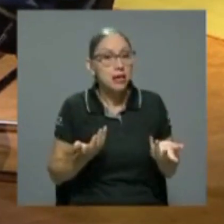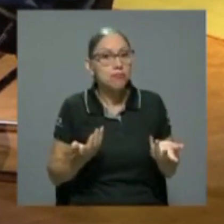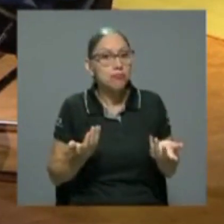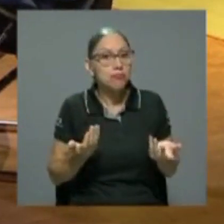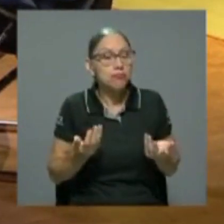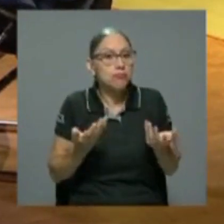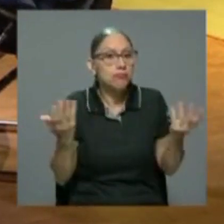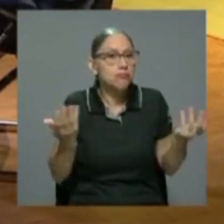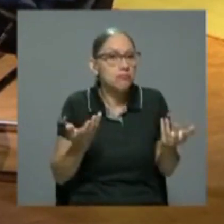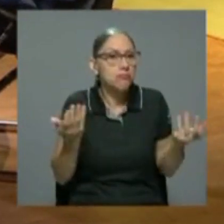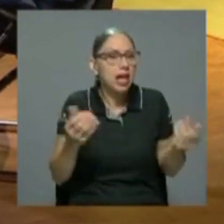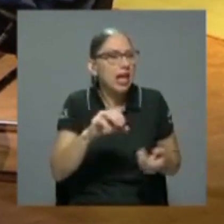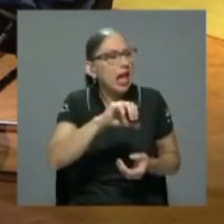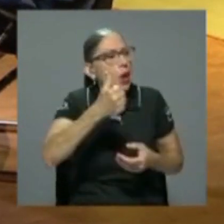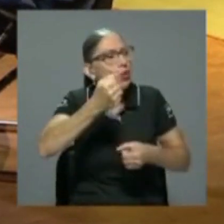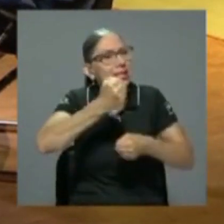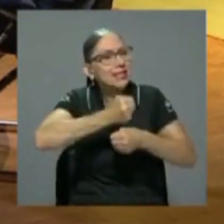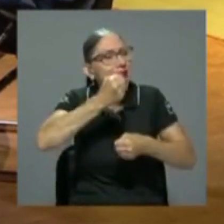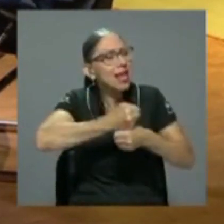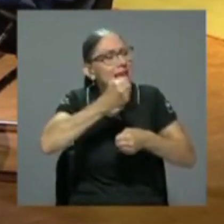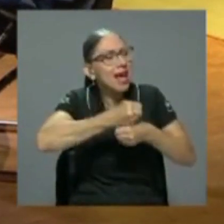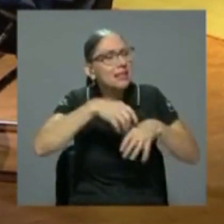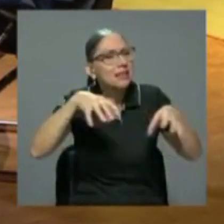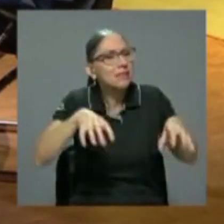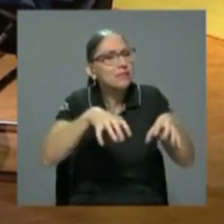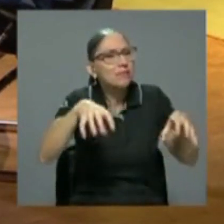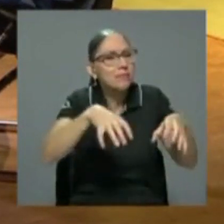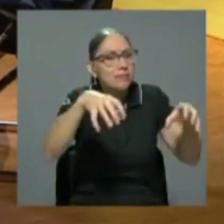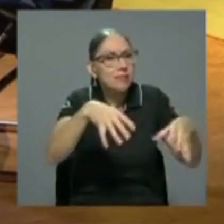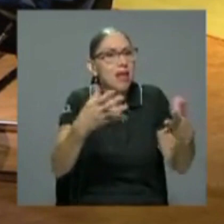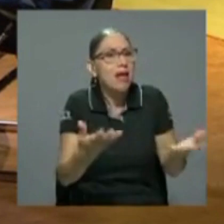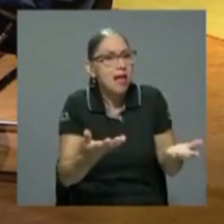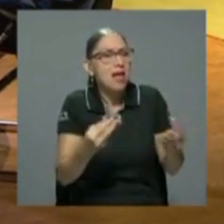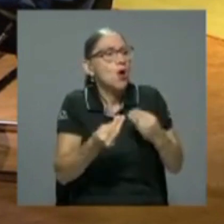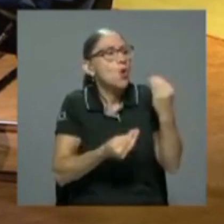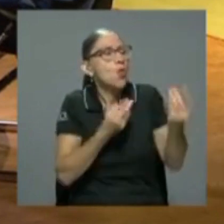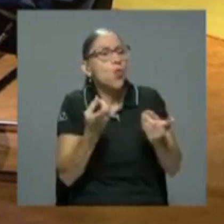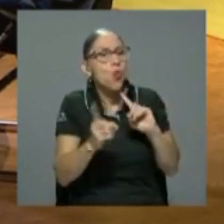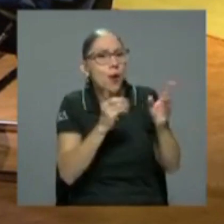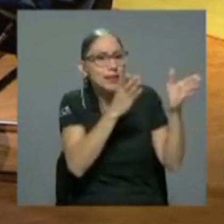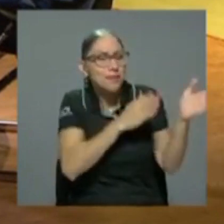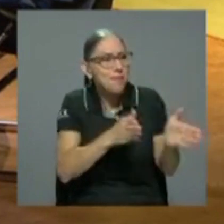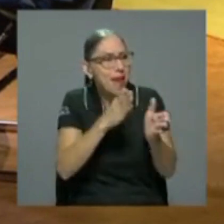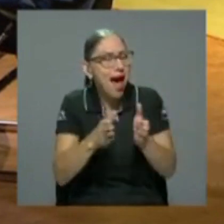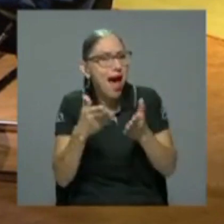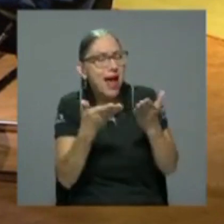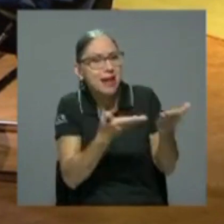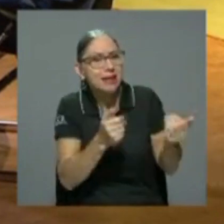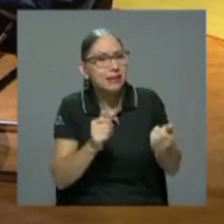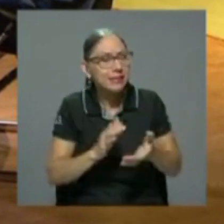¿Qué otras tareas se han realizado y qué planes hay? Y nos queda